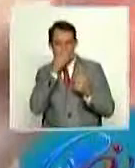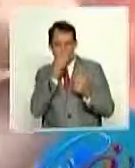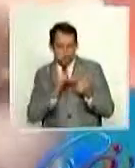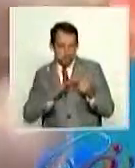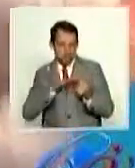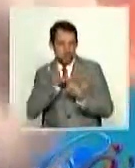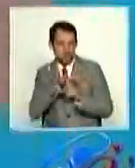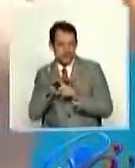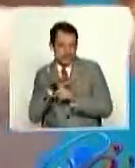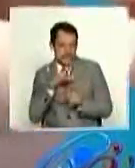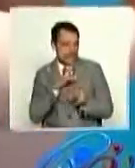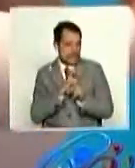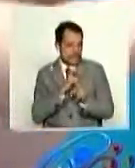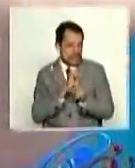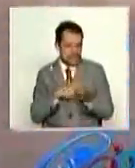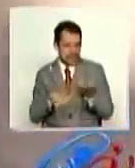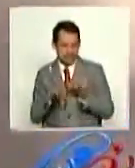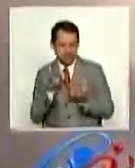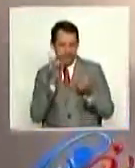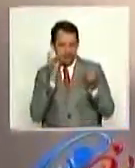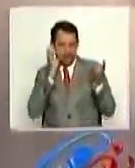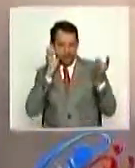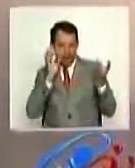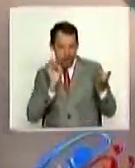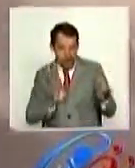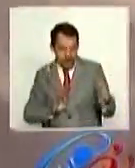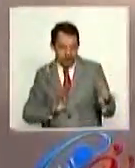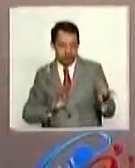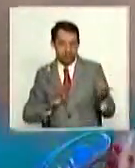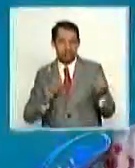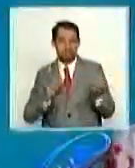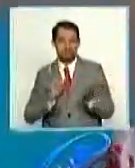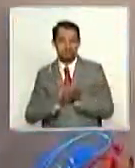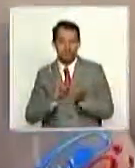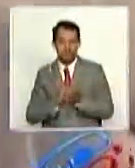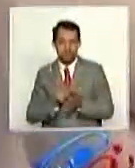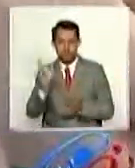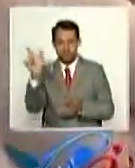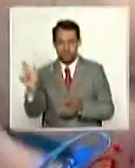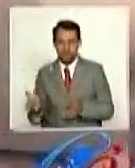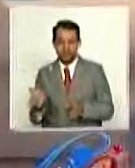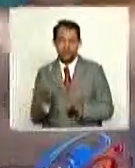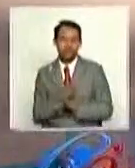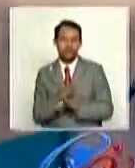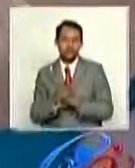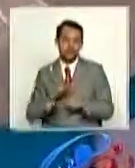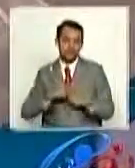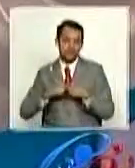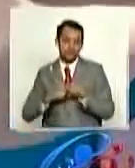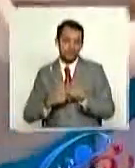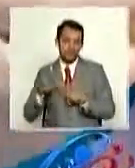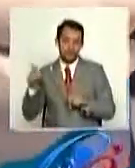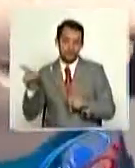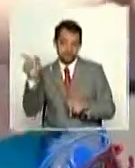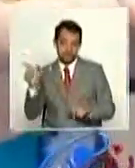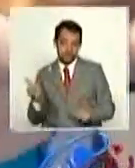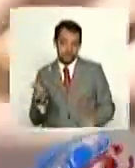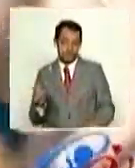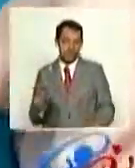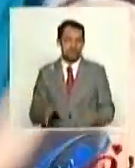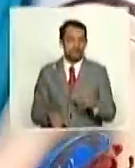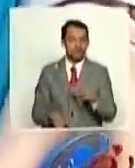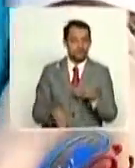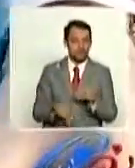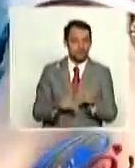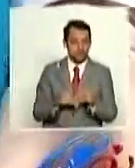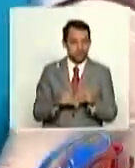de todo lo que vamos teniendo dentro de la boca, que es el caso del problema que tiene en este momento Abelardo. Bueno, y